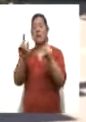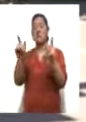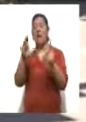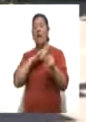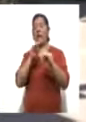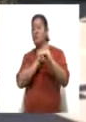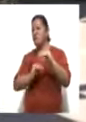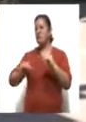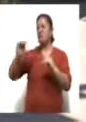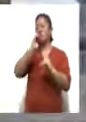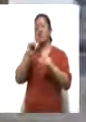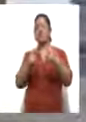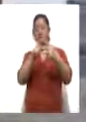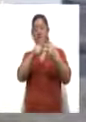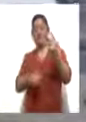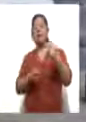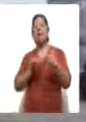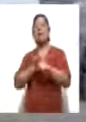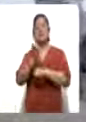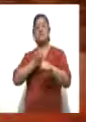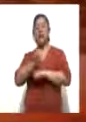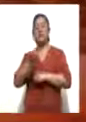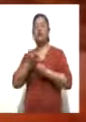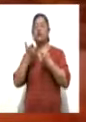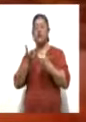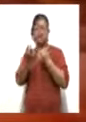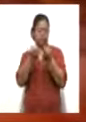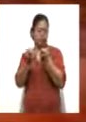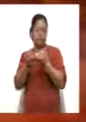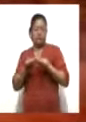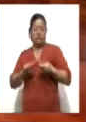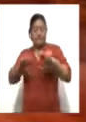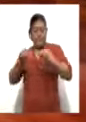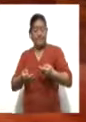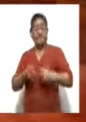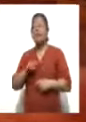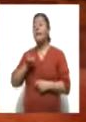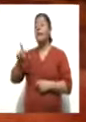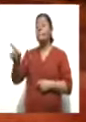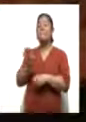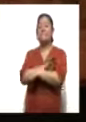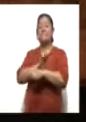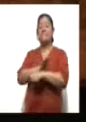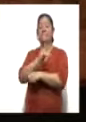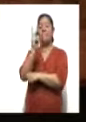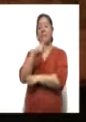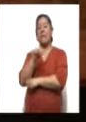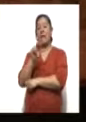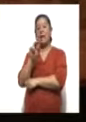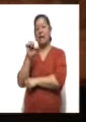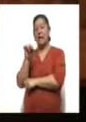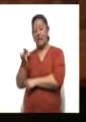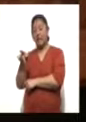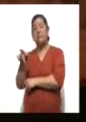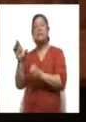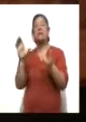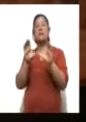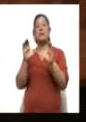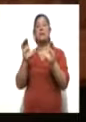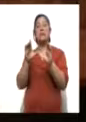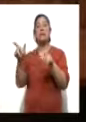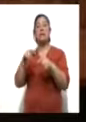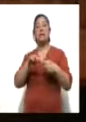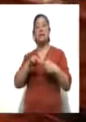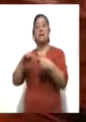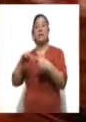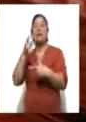nivel nacional con mejor manejo del presupuesto. A nombre de los beneficiarios, Karen Secua Romero, guía certificada, agradeció